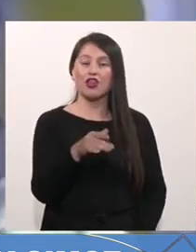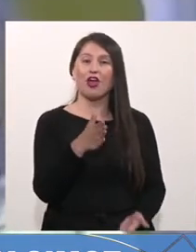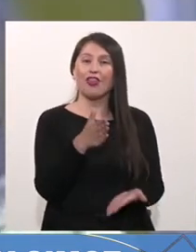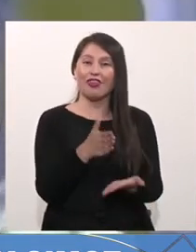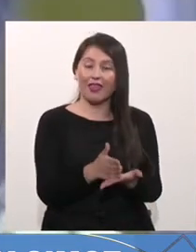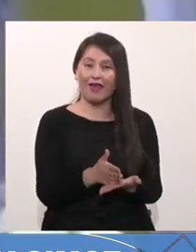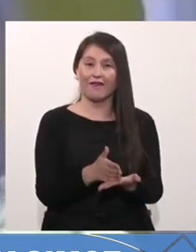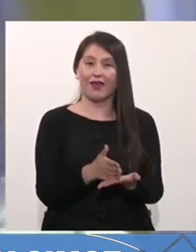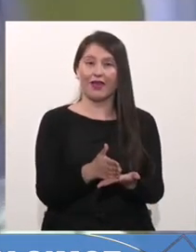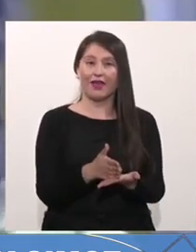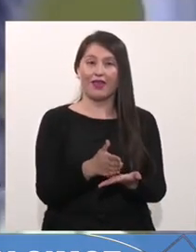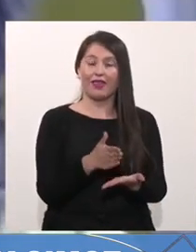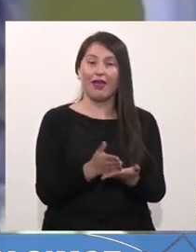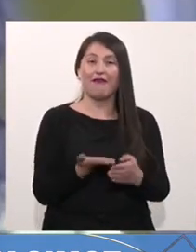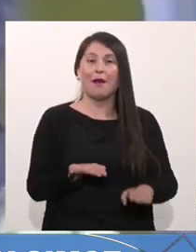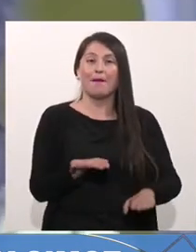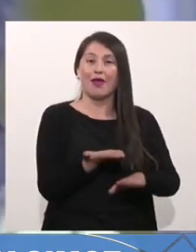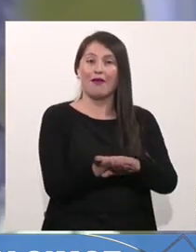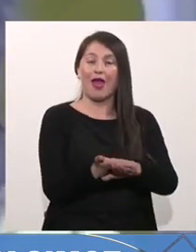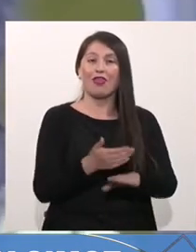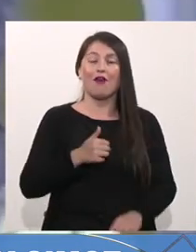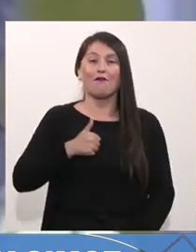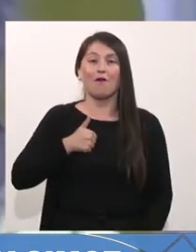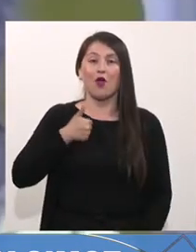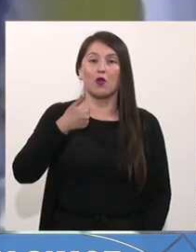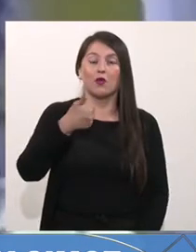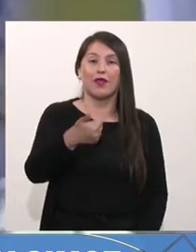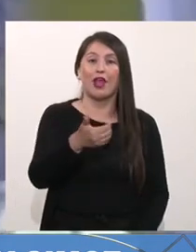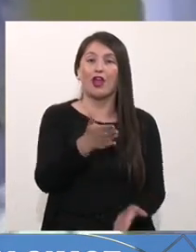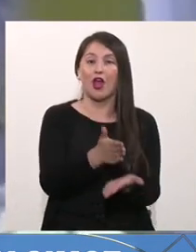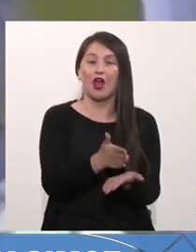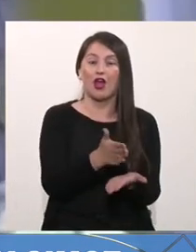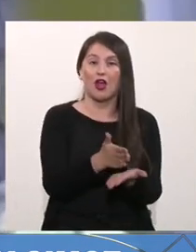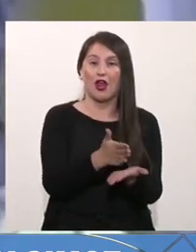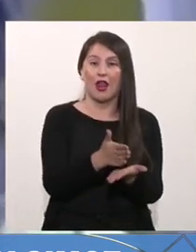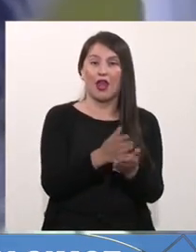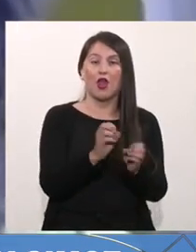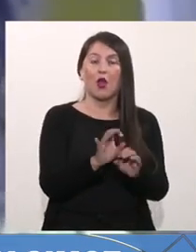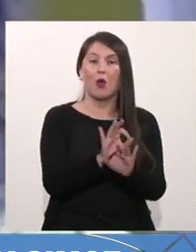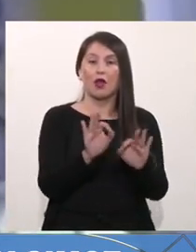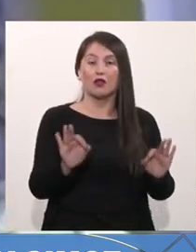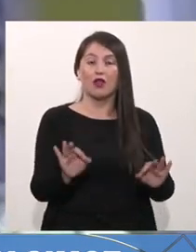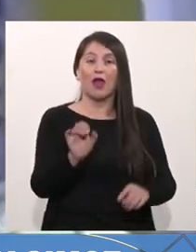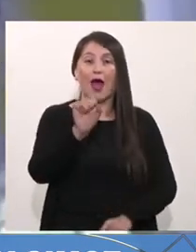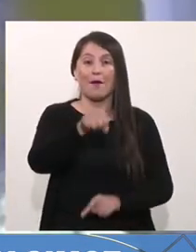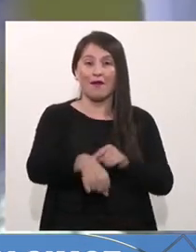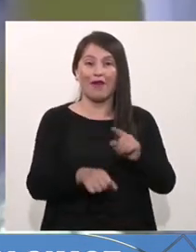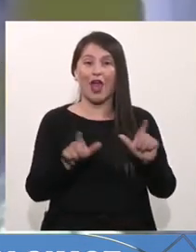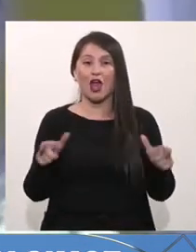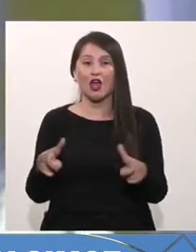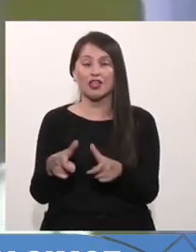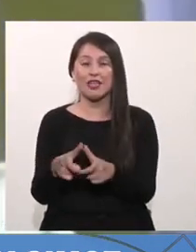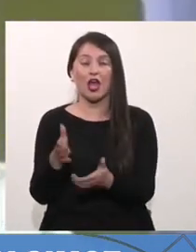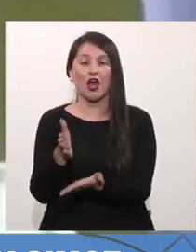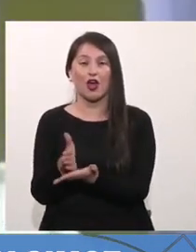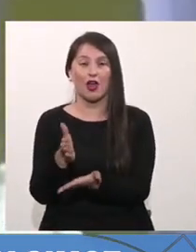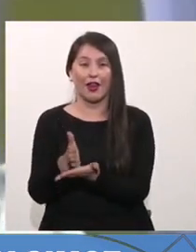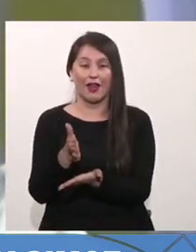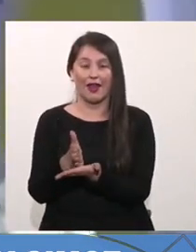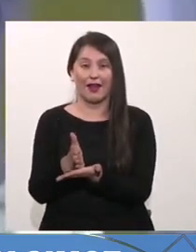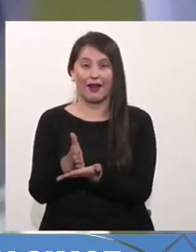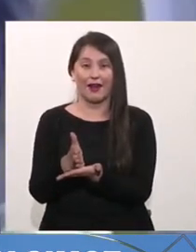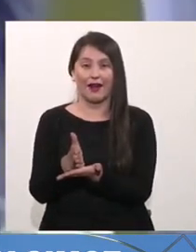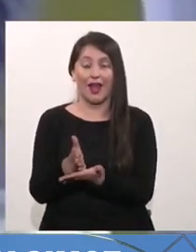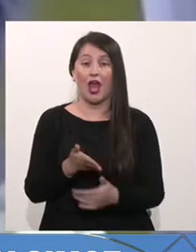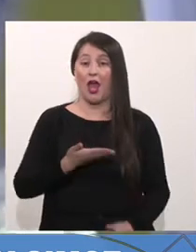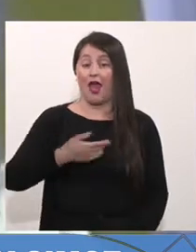debe contar y debe ser una solicitud de voluntariedad de los establecimientos educacionales con la aprobación del Consejo Escolar. Acá